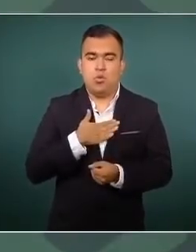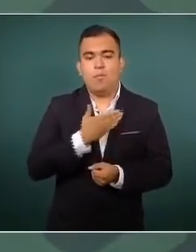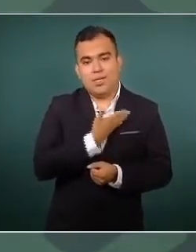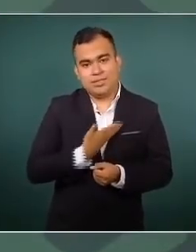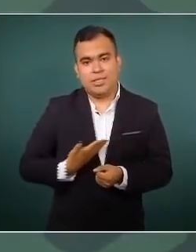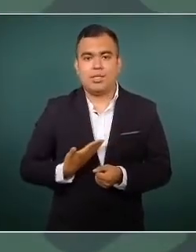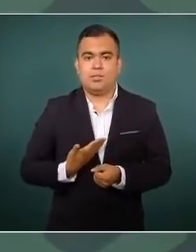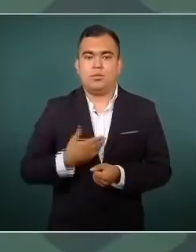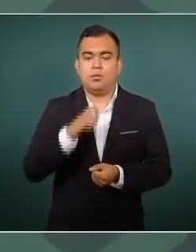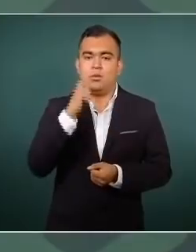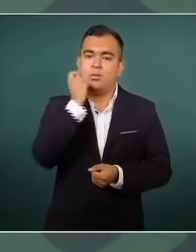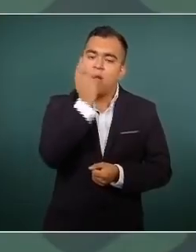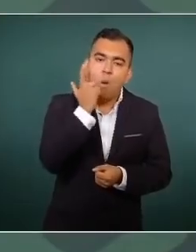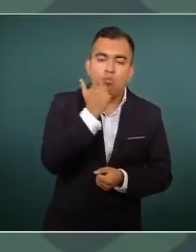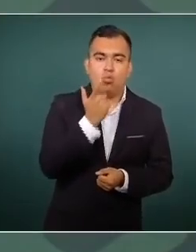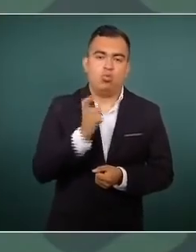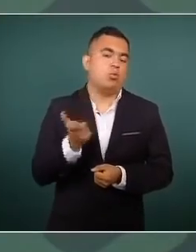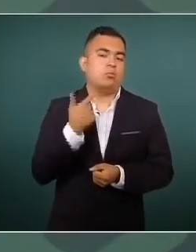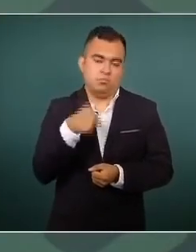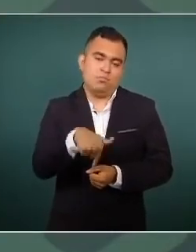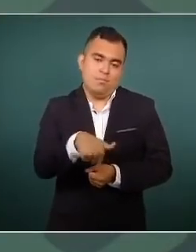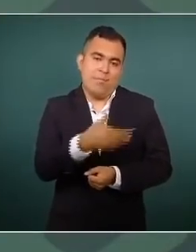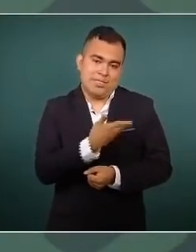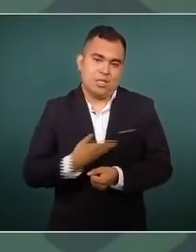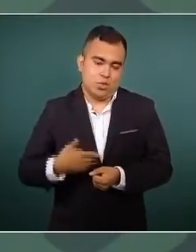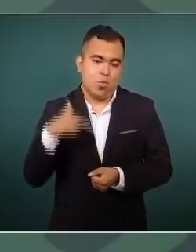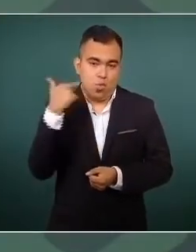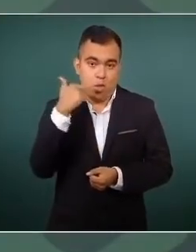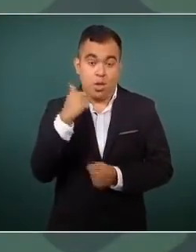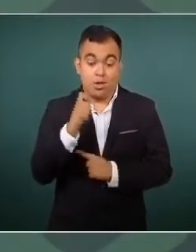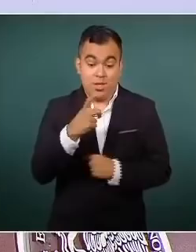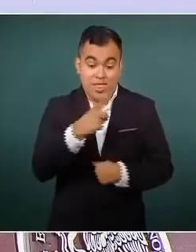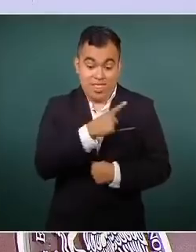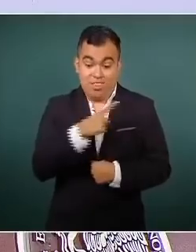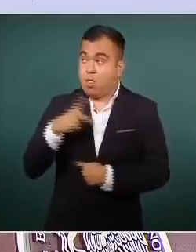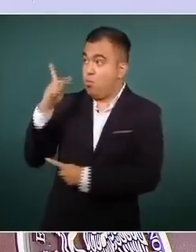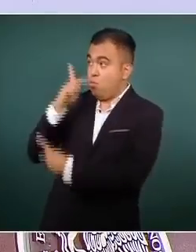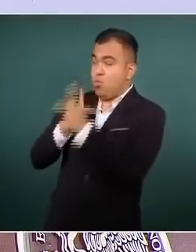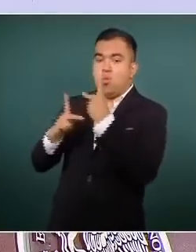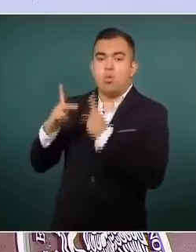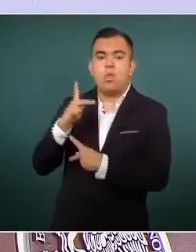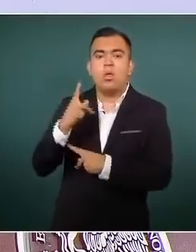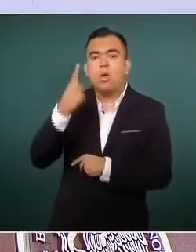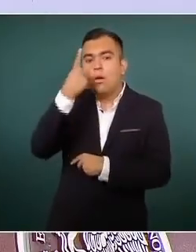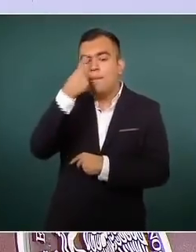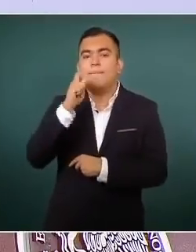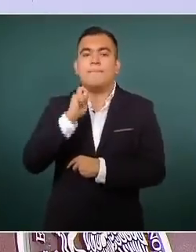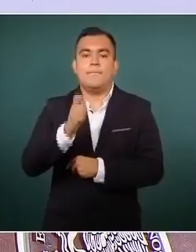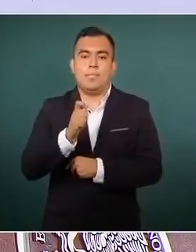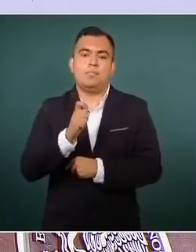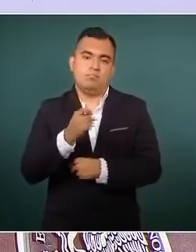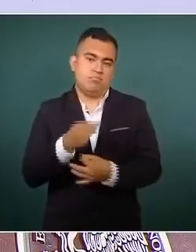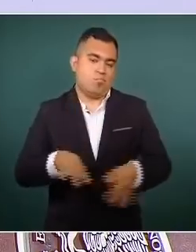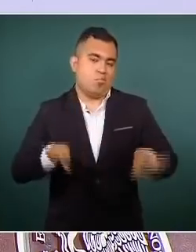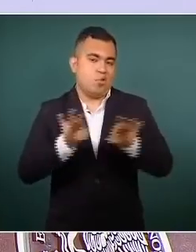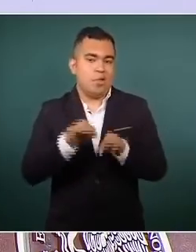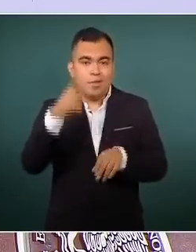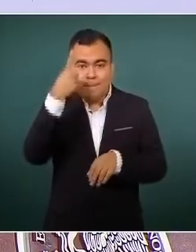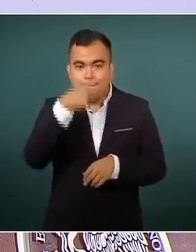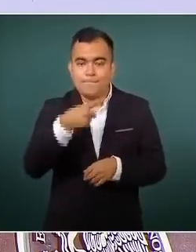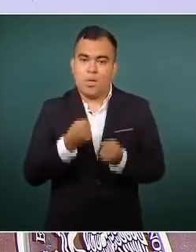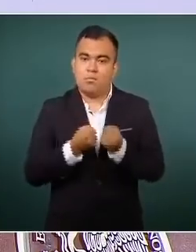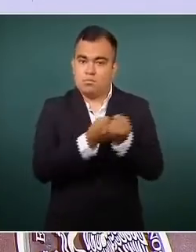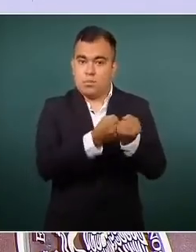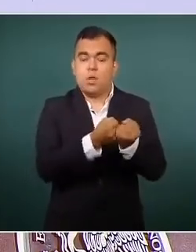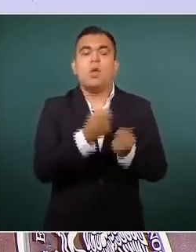presidente de Guadalajara, que la deuda puede ser un instrumento importante para apalancar proyectos para el desarrollo. Como presidente de Tlajomulco,